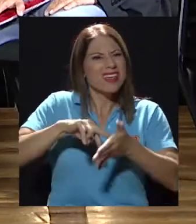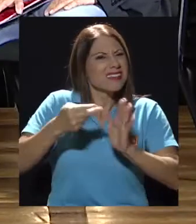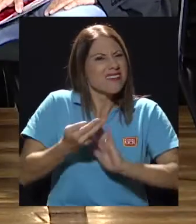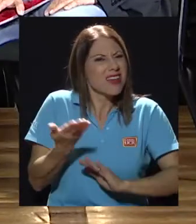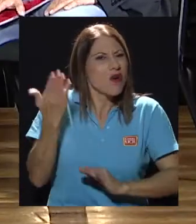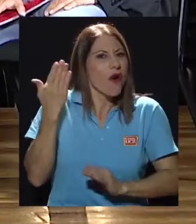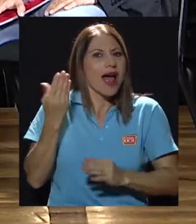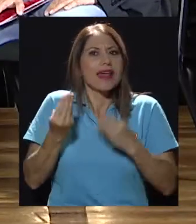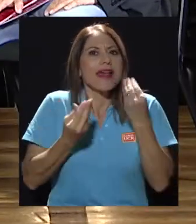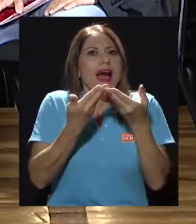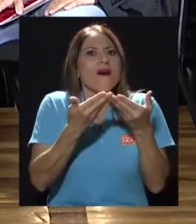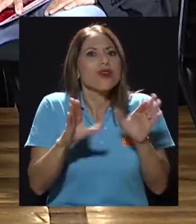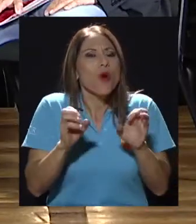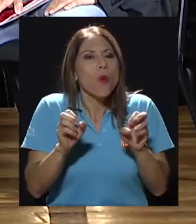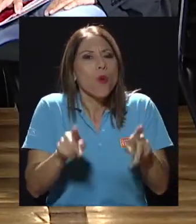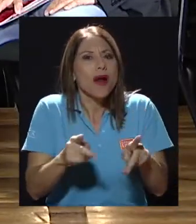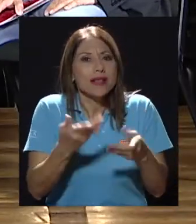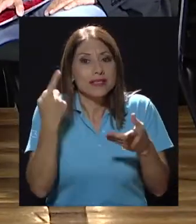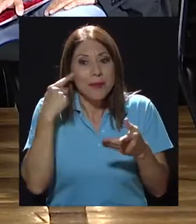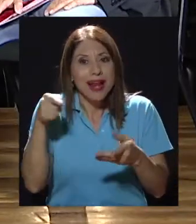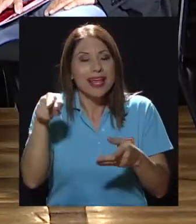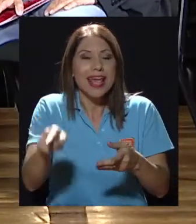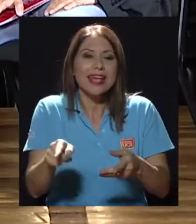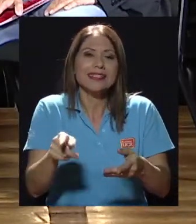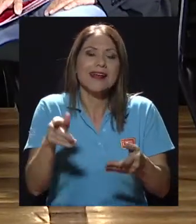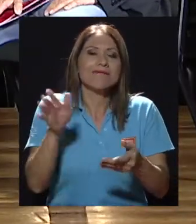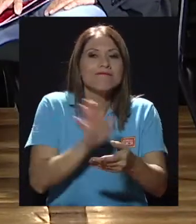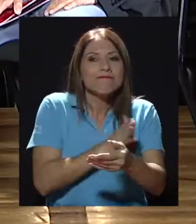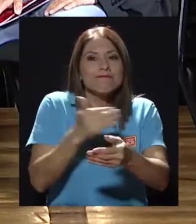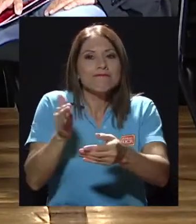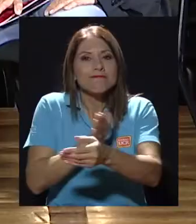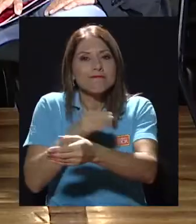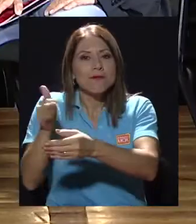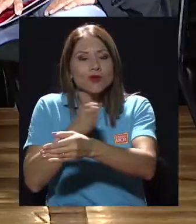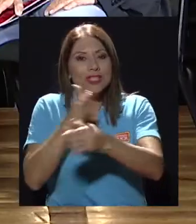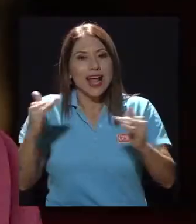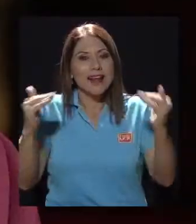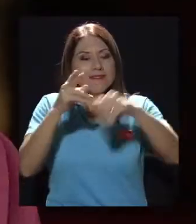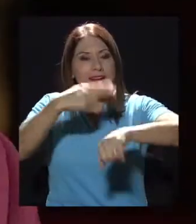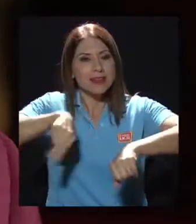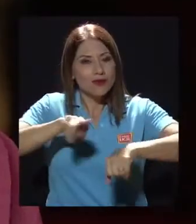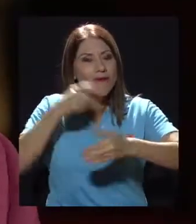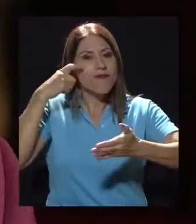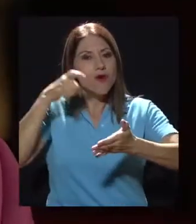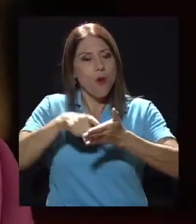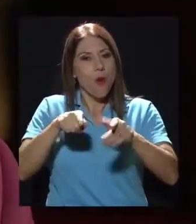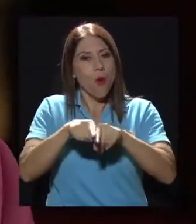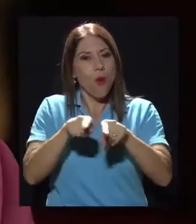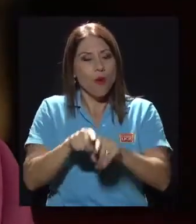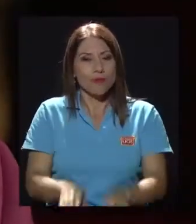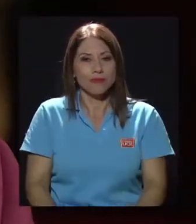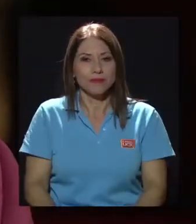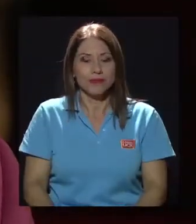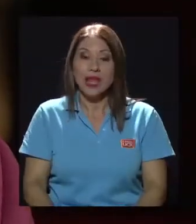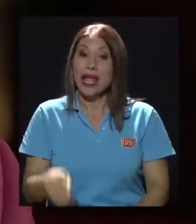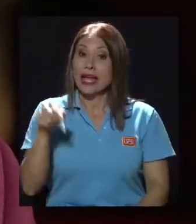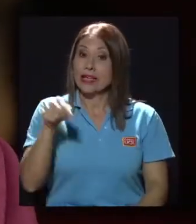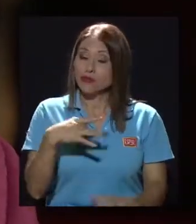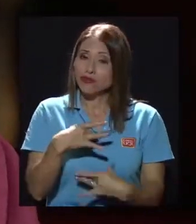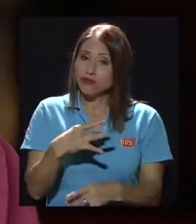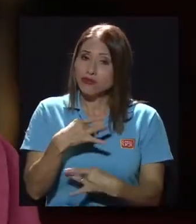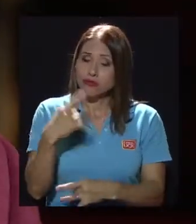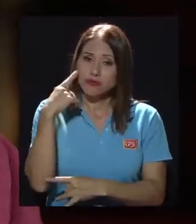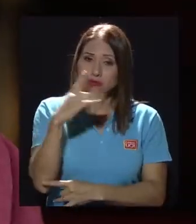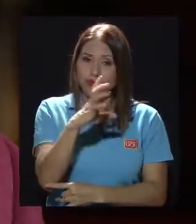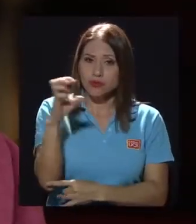que esa interpretación de la música a nivel nacional fuese reconocida también? Bueno, es muy interesante porque Costa